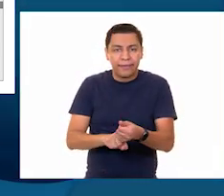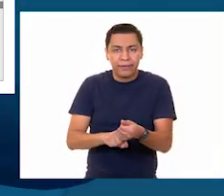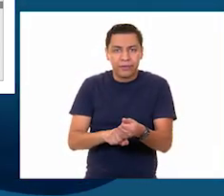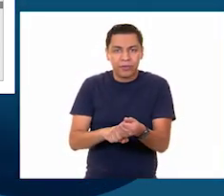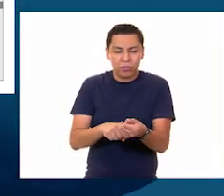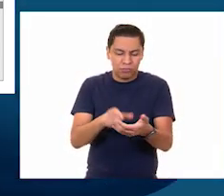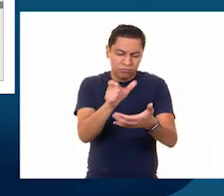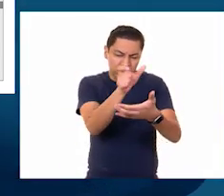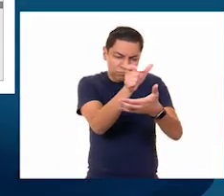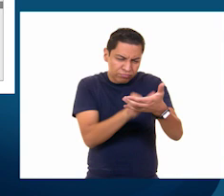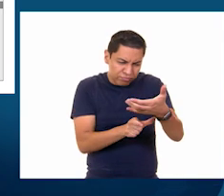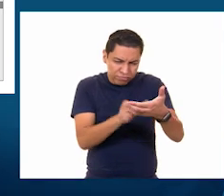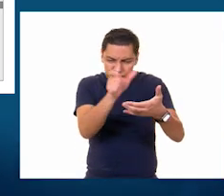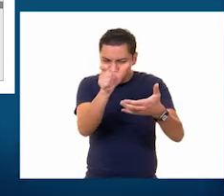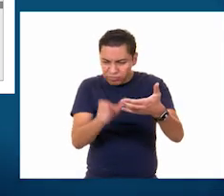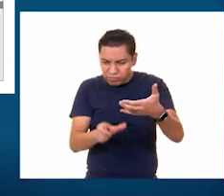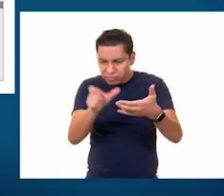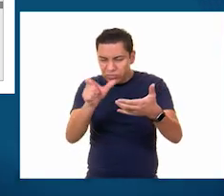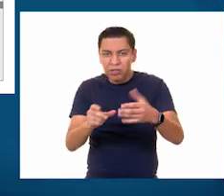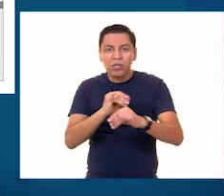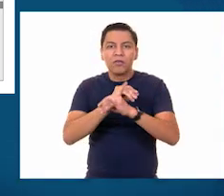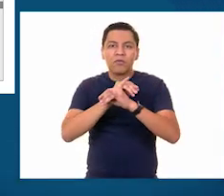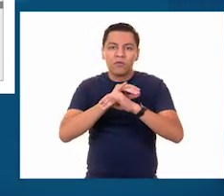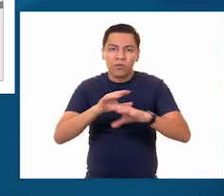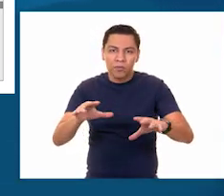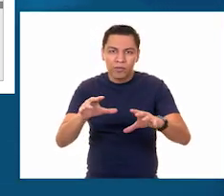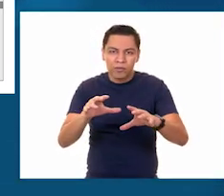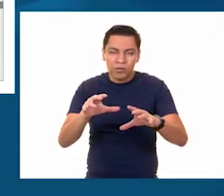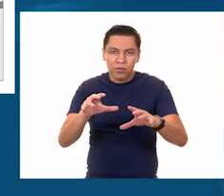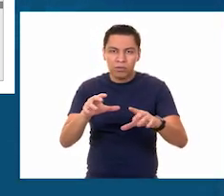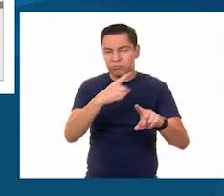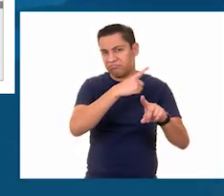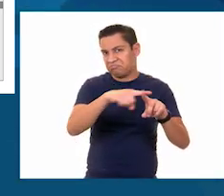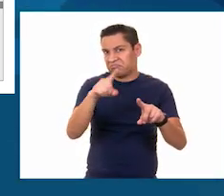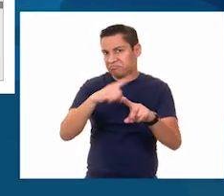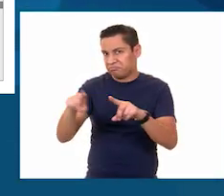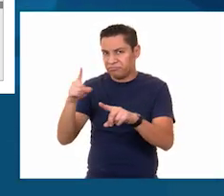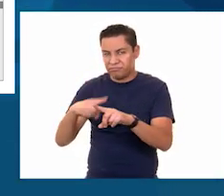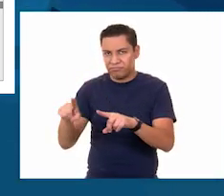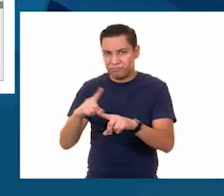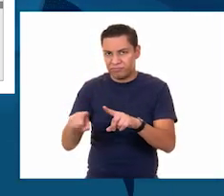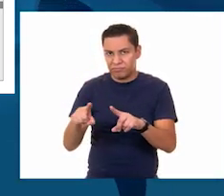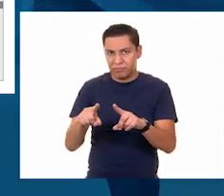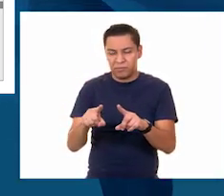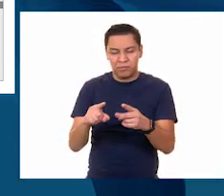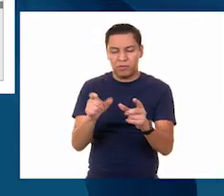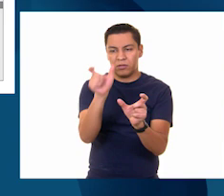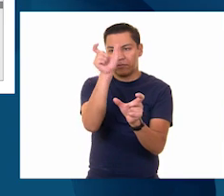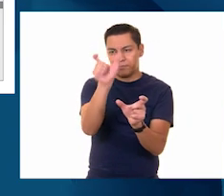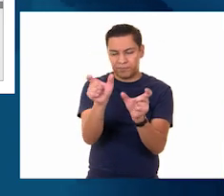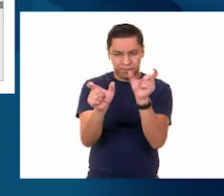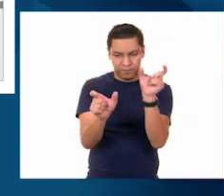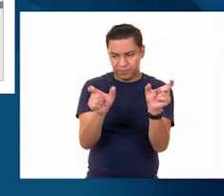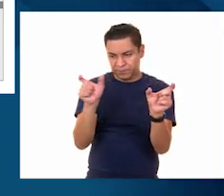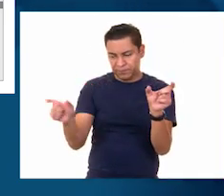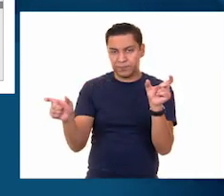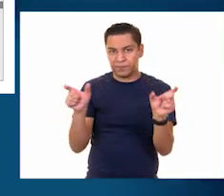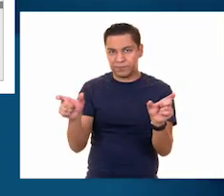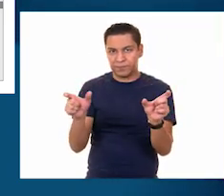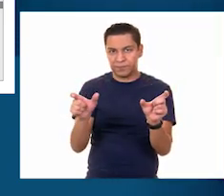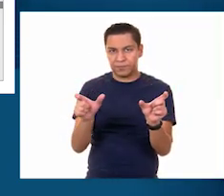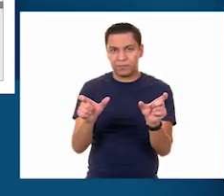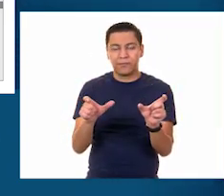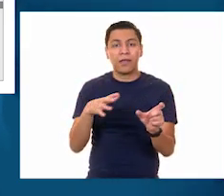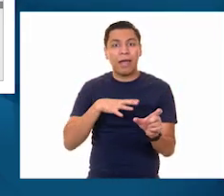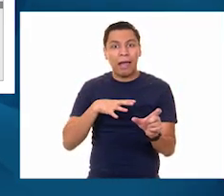relevantes. En este caso, se incluyen las de acoso escolar, ciberbullying y sexting. ¿Pueden leer las dos primeras, por